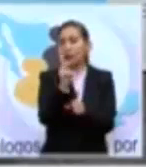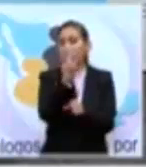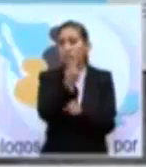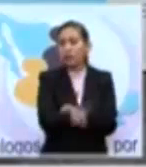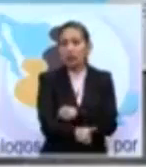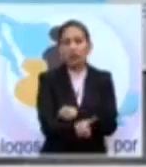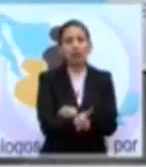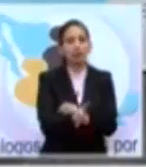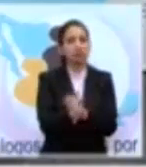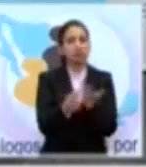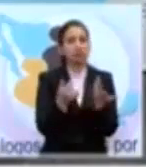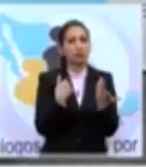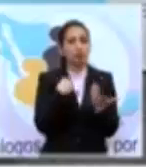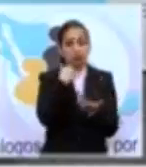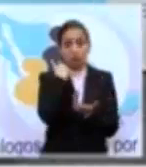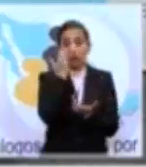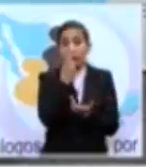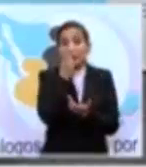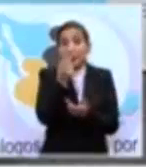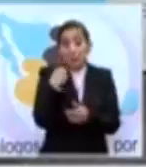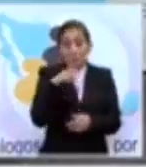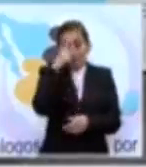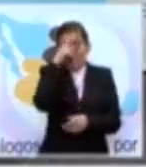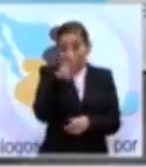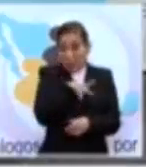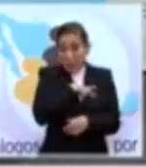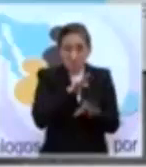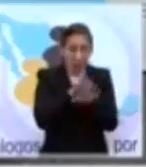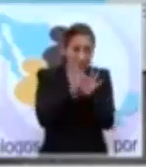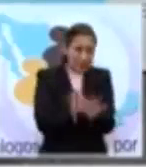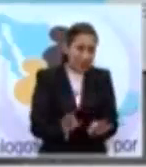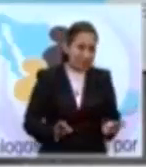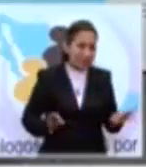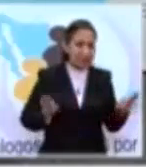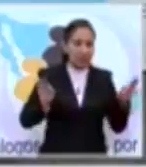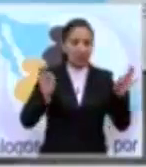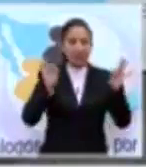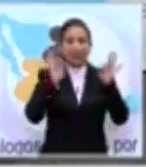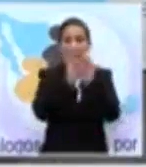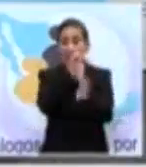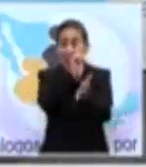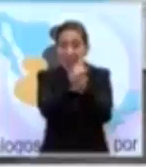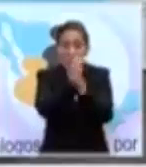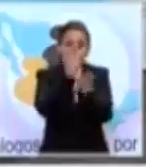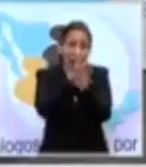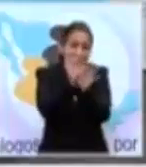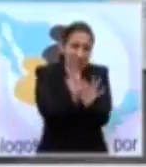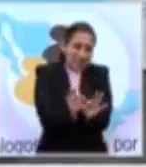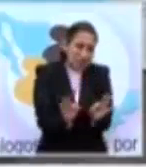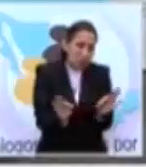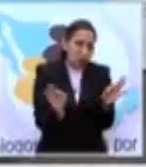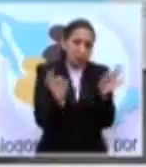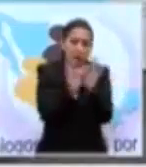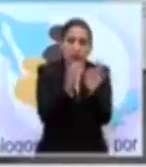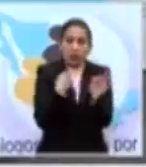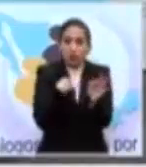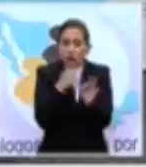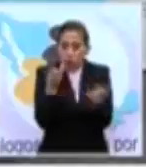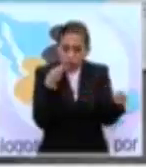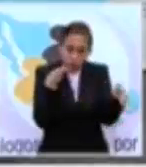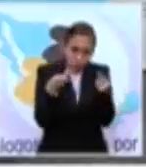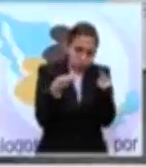alguna quiero decirles que para mí la más importante, la reforma más trascendental que hemos podido